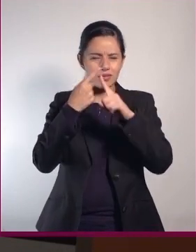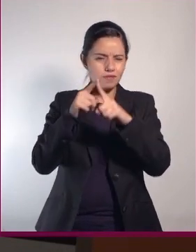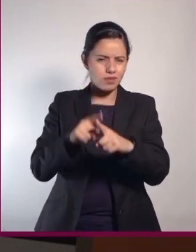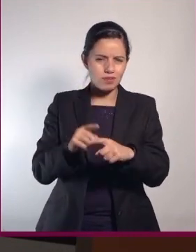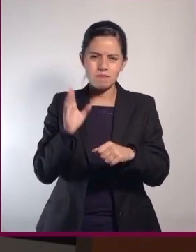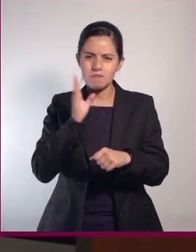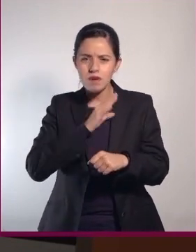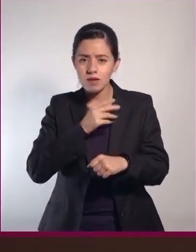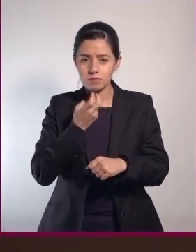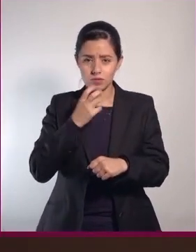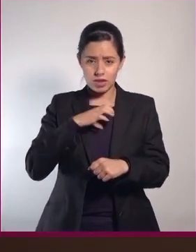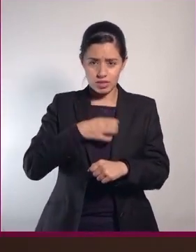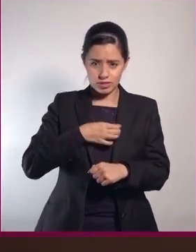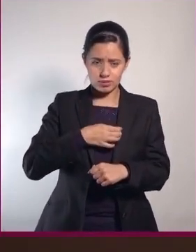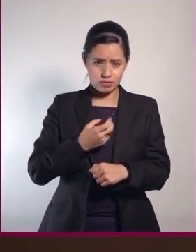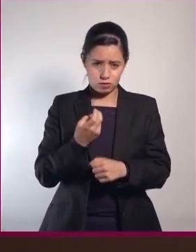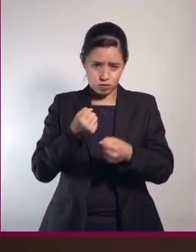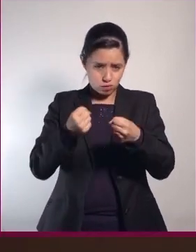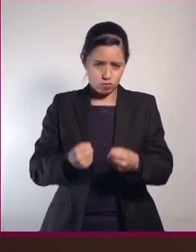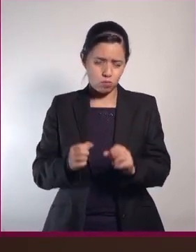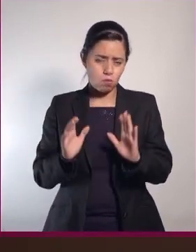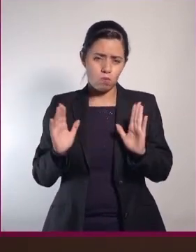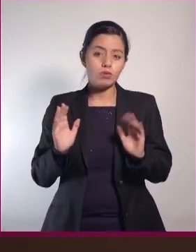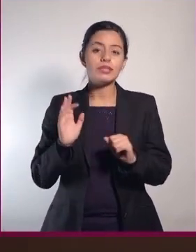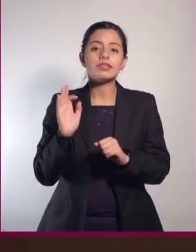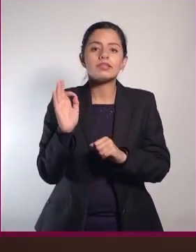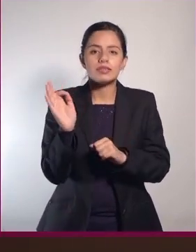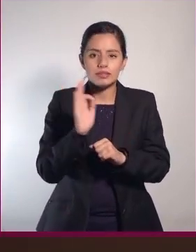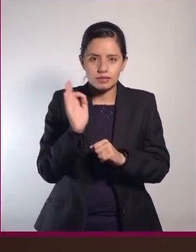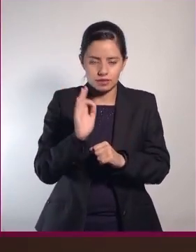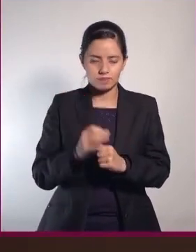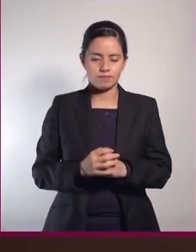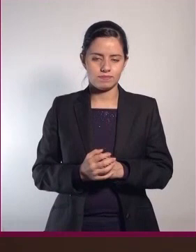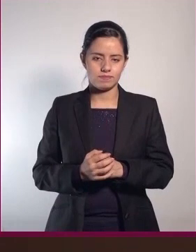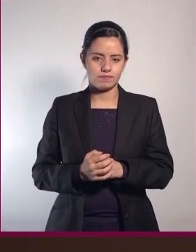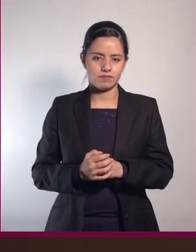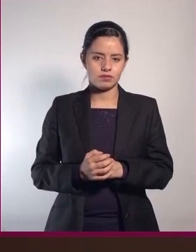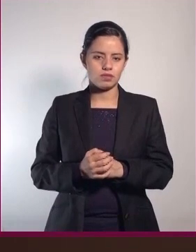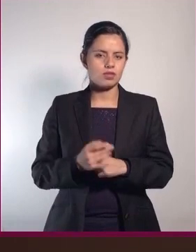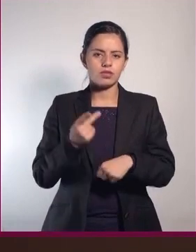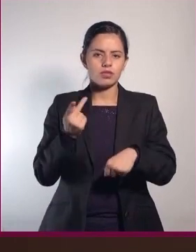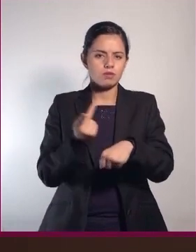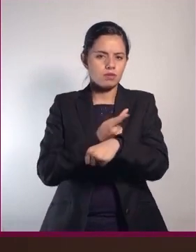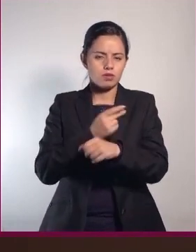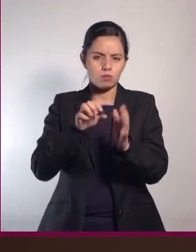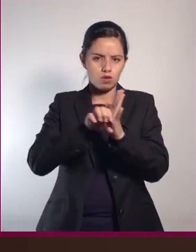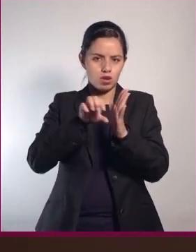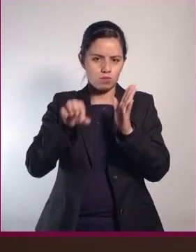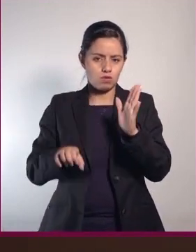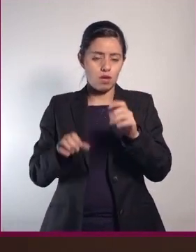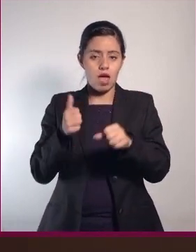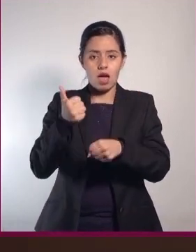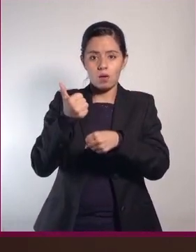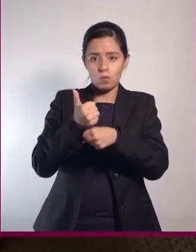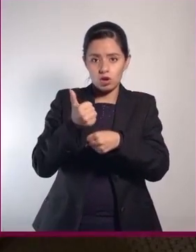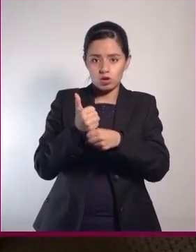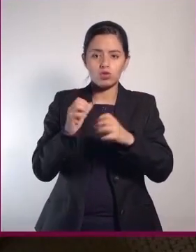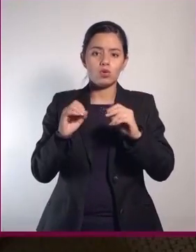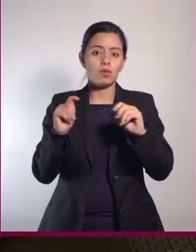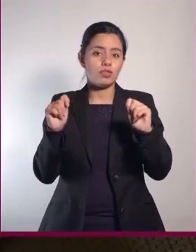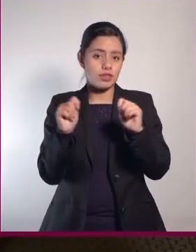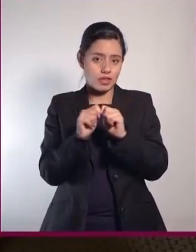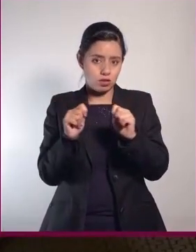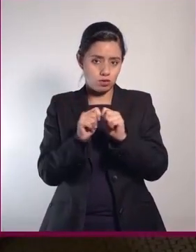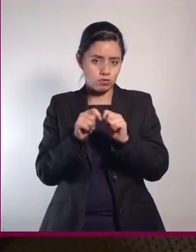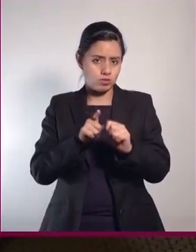estos factores de riesgo. Doctor, ¿y la genética qué tiene que ver? ¿Qué pasa con nosotros si nuestros abuelos o tíos tuvieron cáncer? Habrá